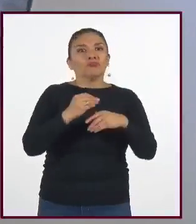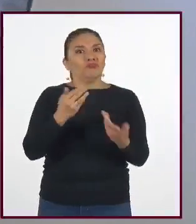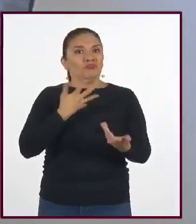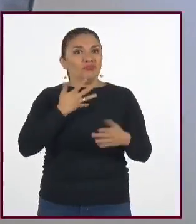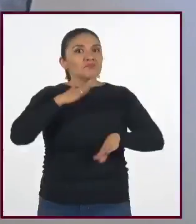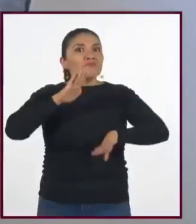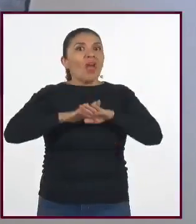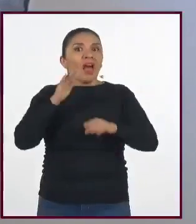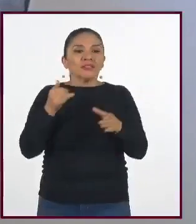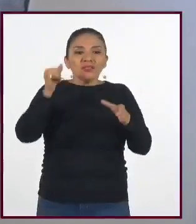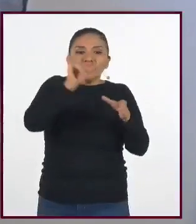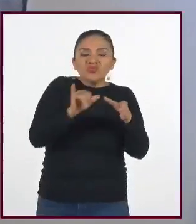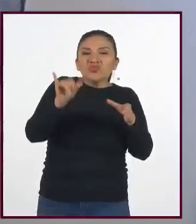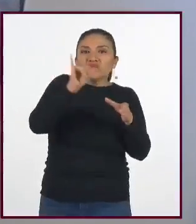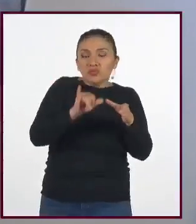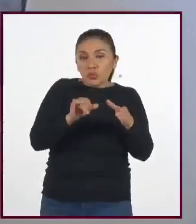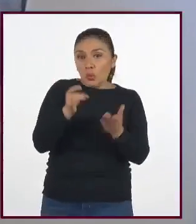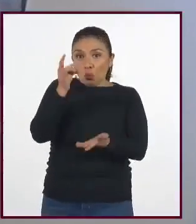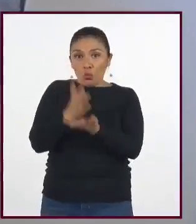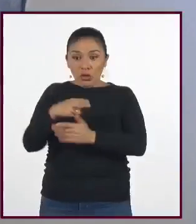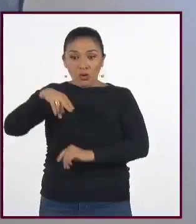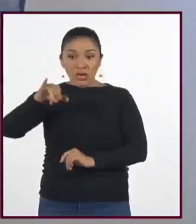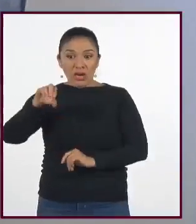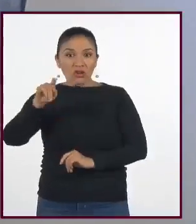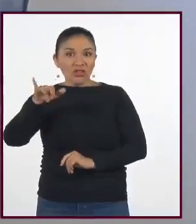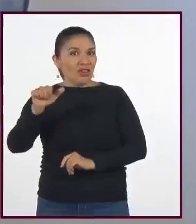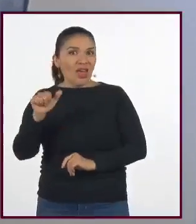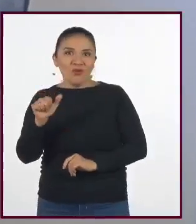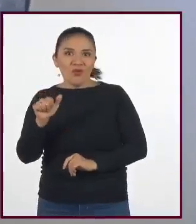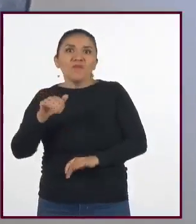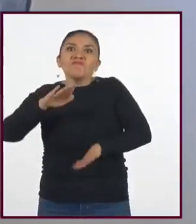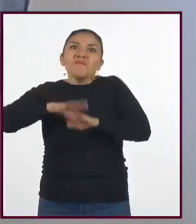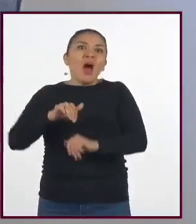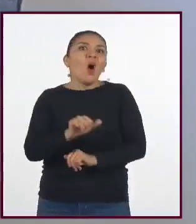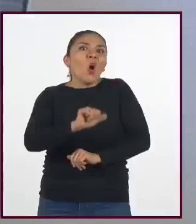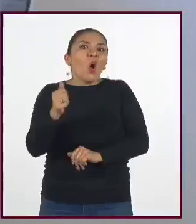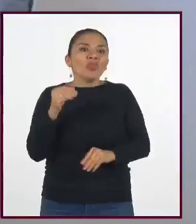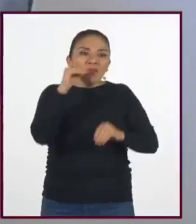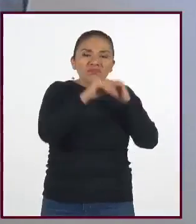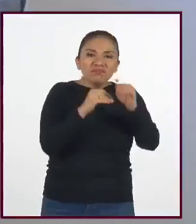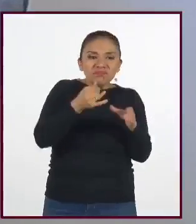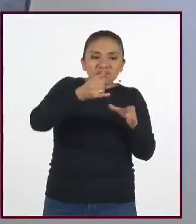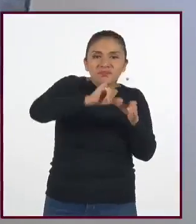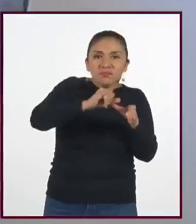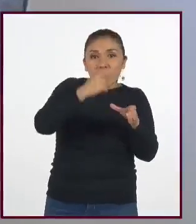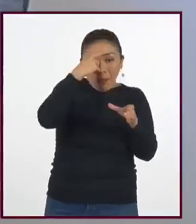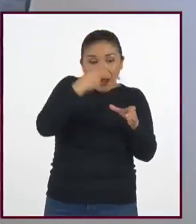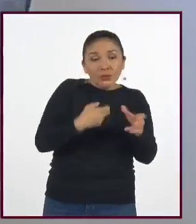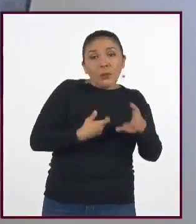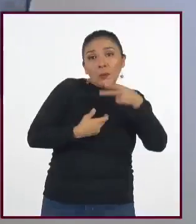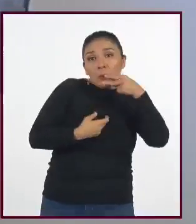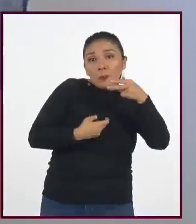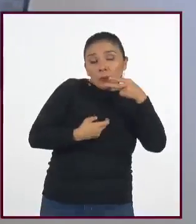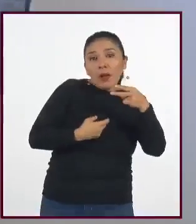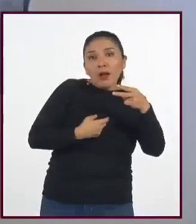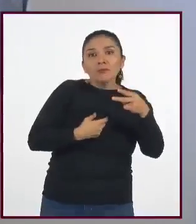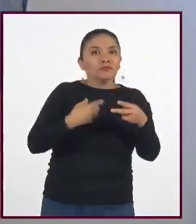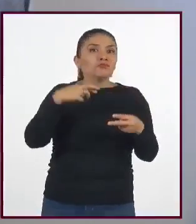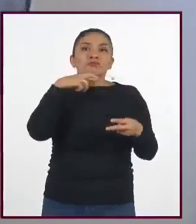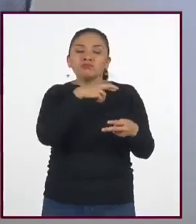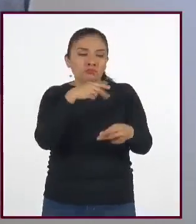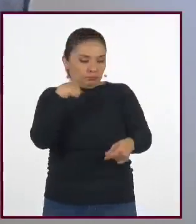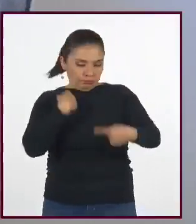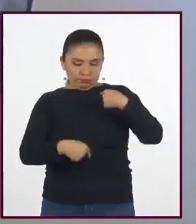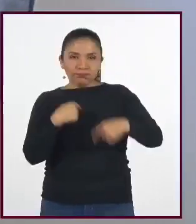sustancias, no solo la nicotina. ¿Estás de acuerdo, no? Sí, Entonces, sí. Y entra directamente al torrente sanguíneo por la vía